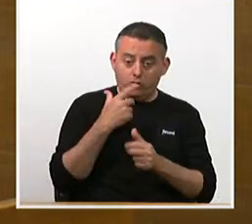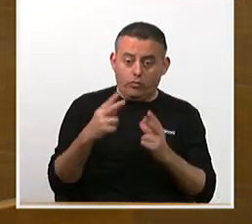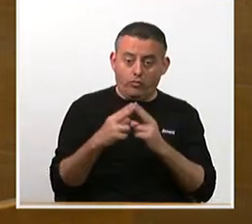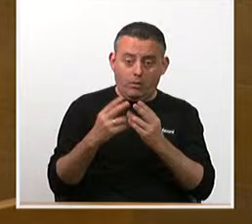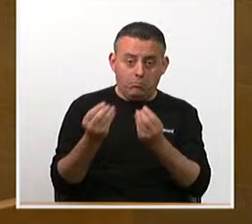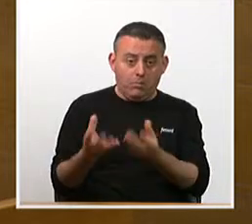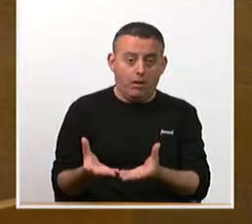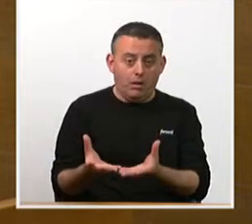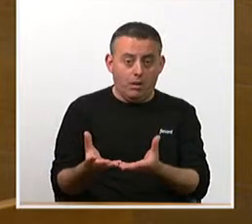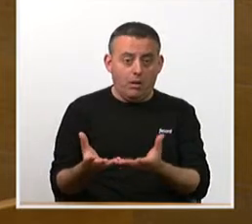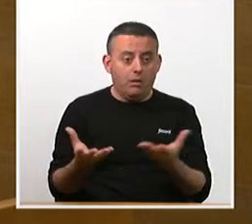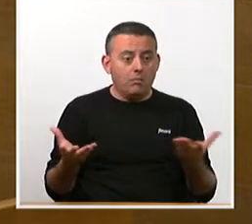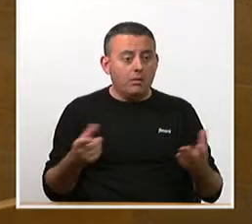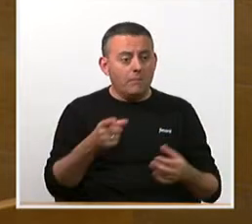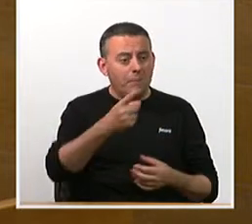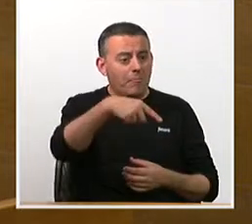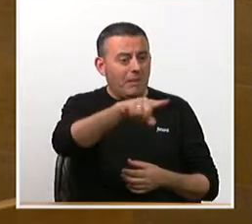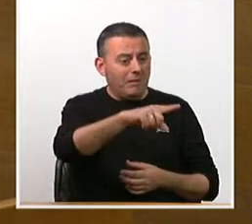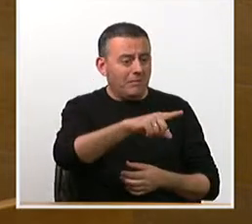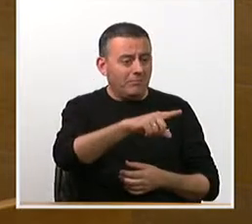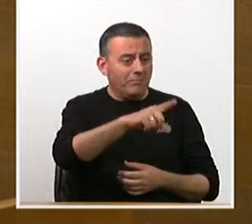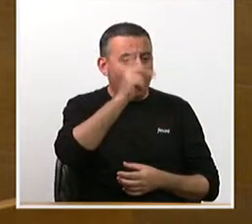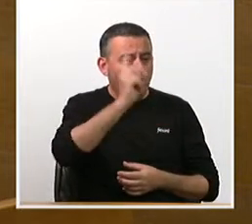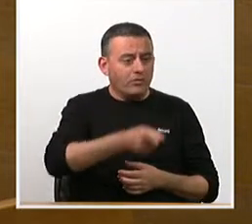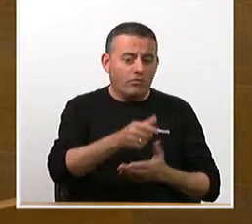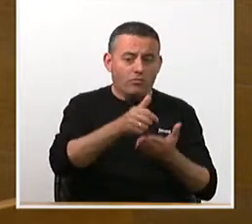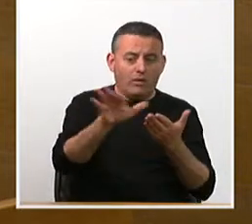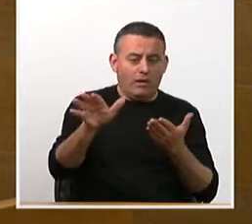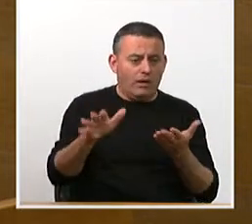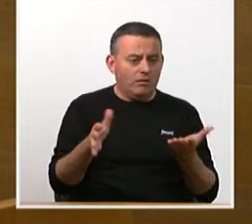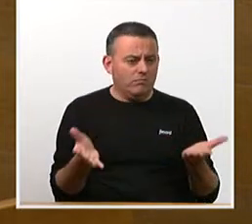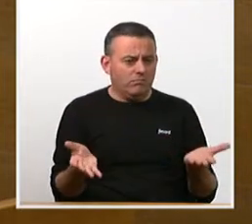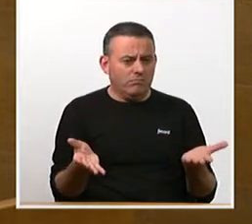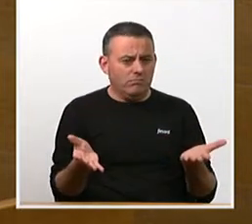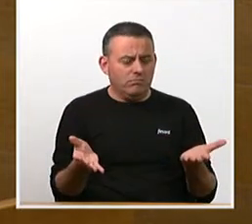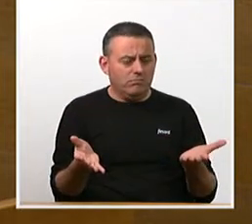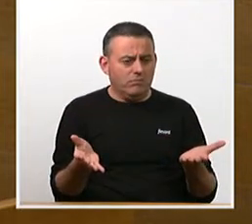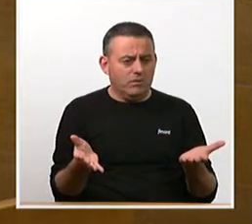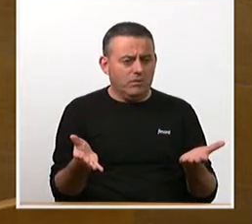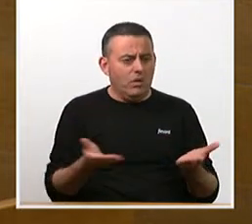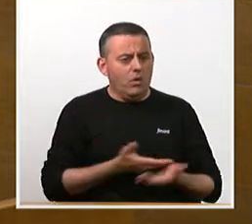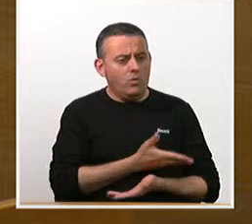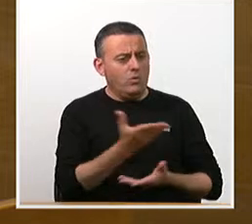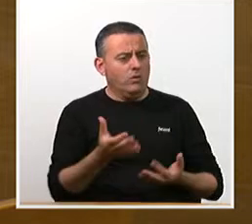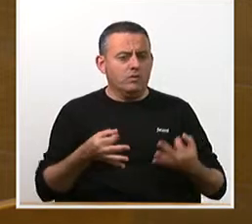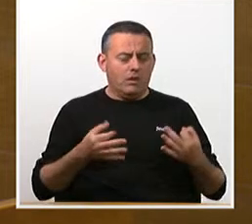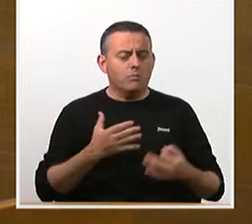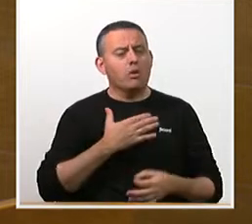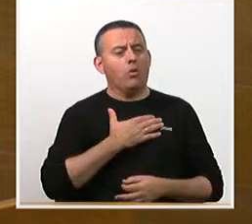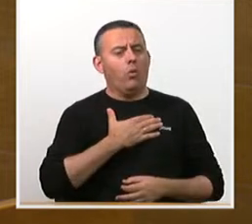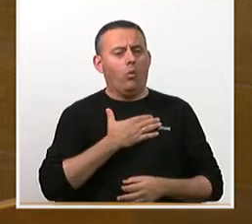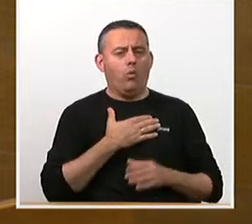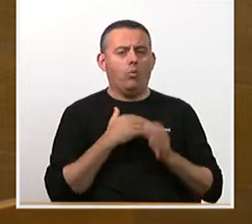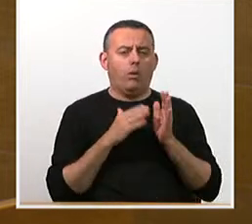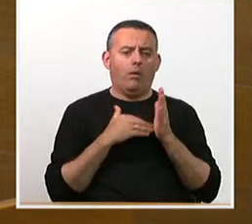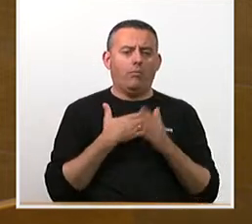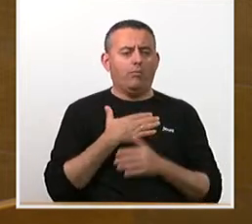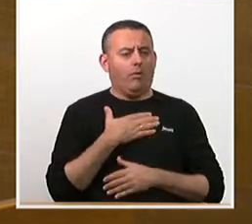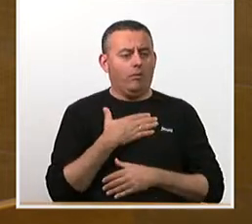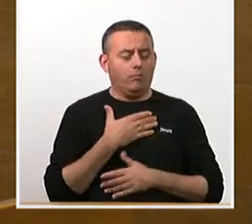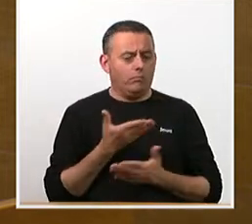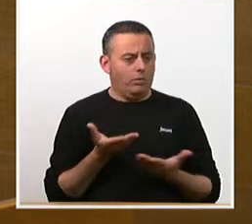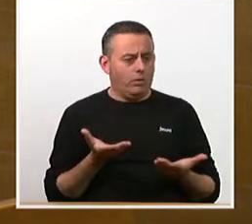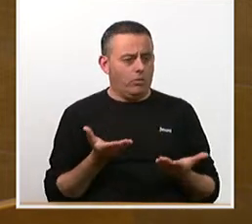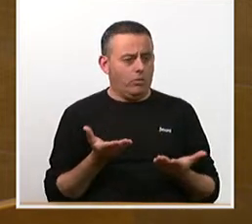sincer el Val que Pos de ser y el